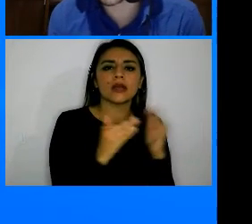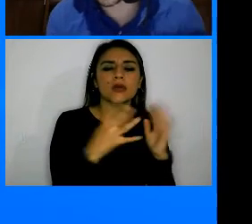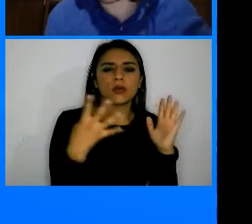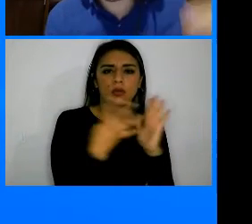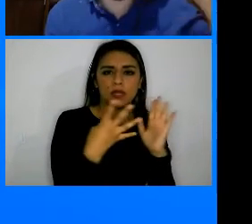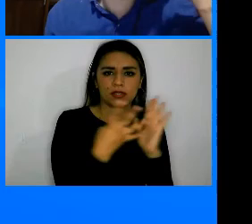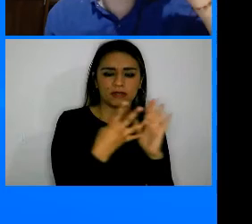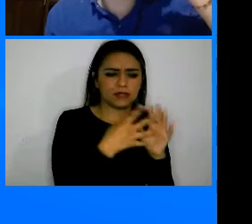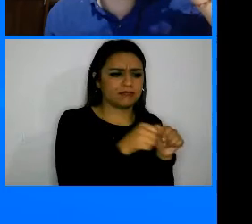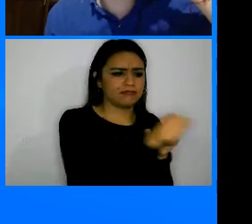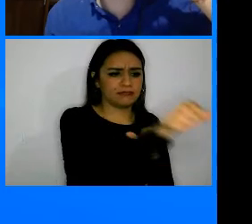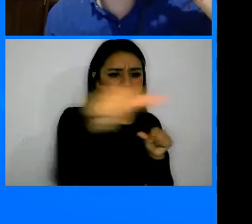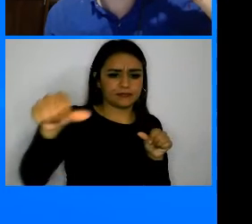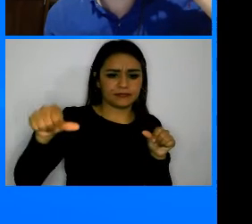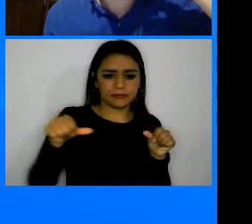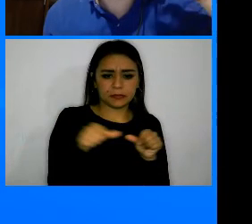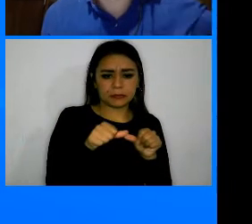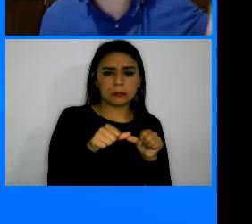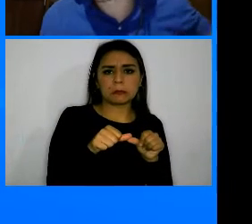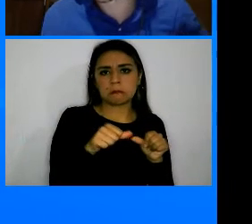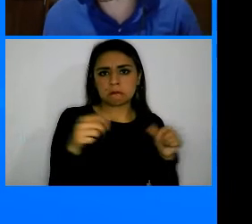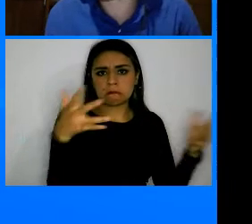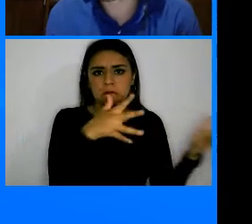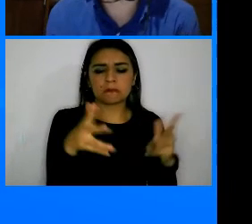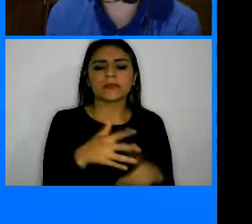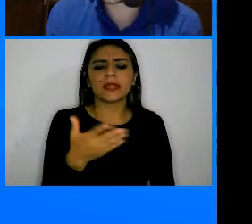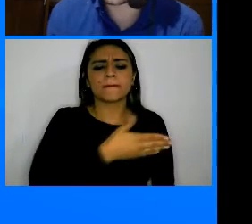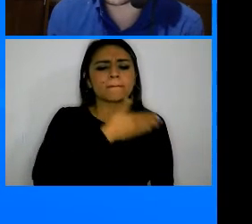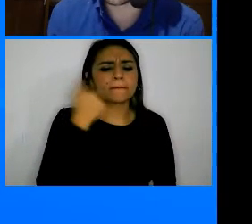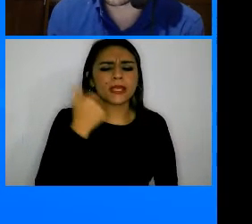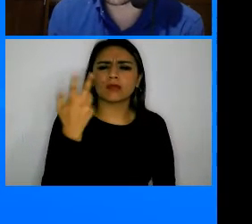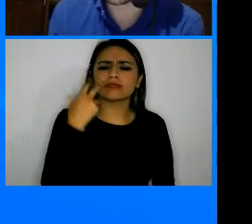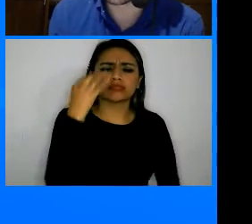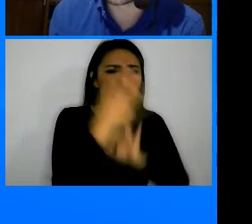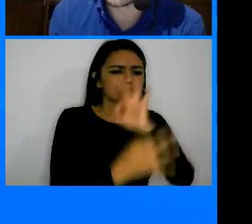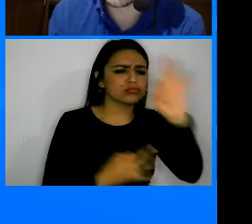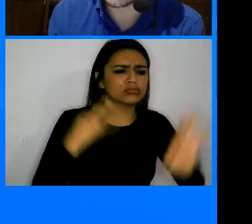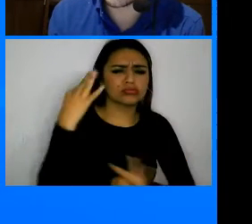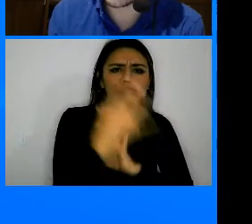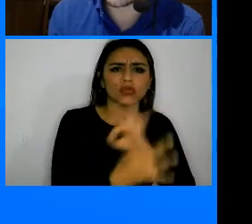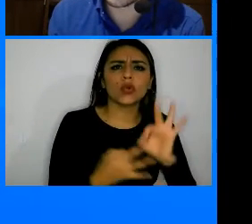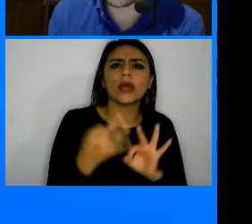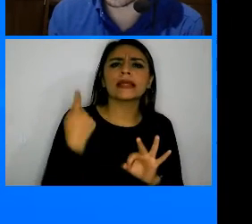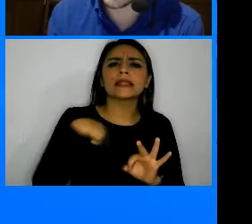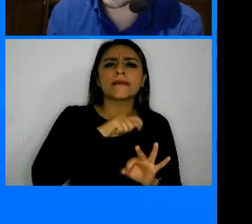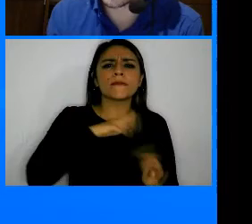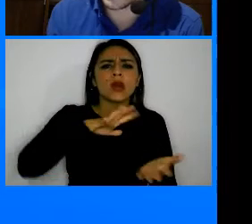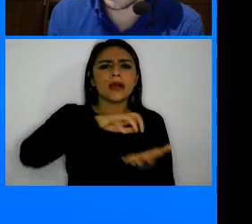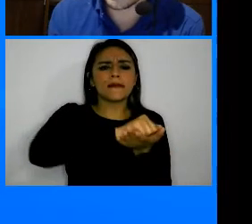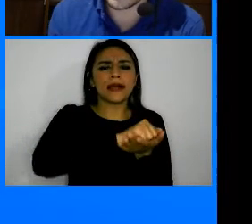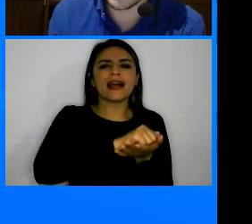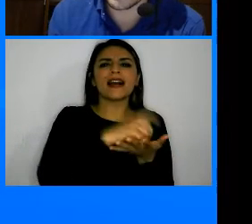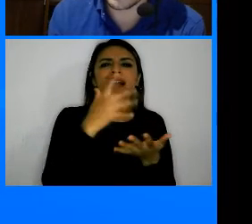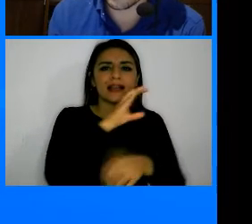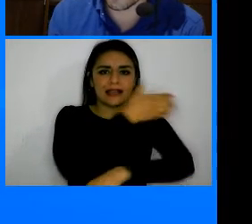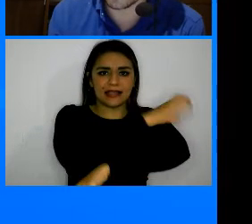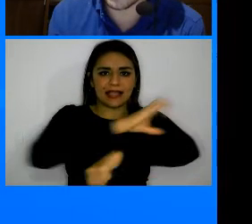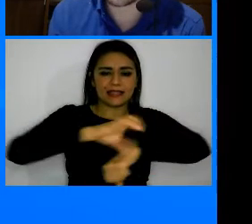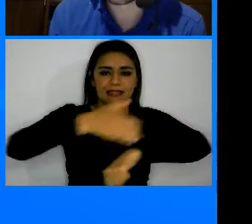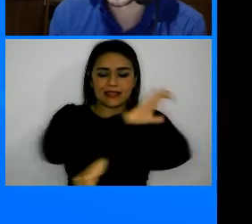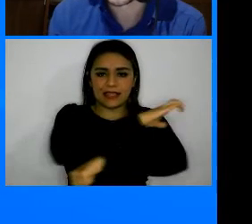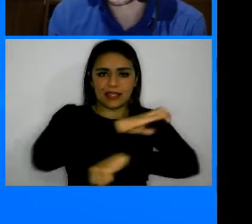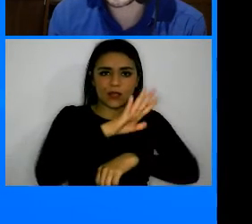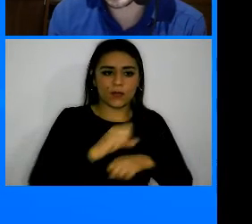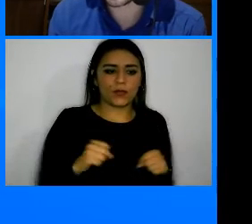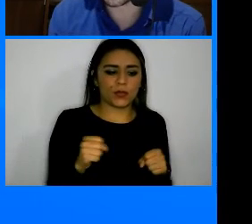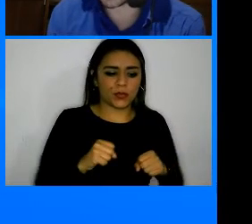cuadrados o más de 4.000 metros cuadrados, de las mejor conservadas del periodo colonial en el sector de la Candelaria, en